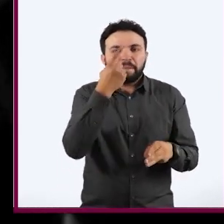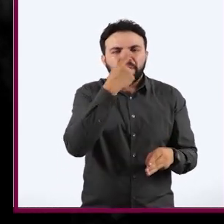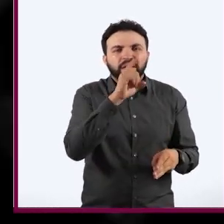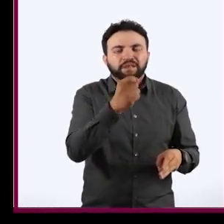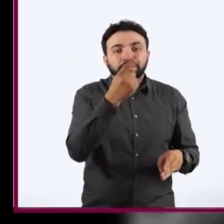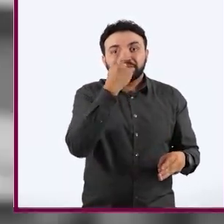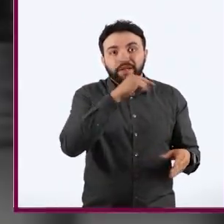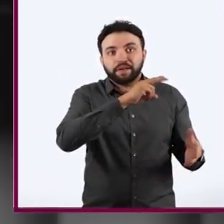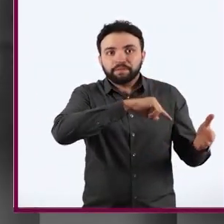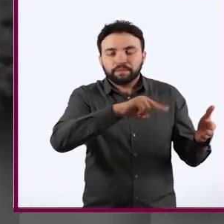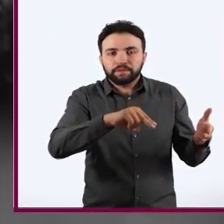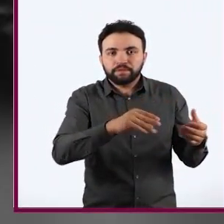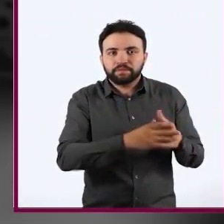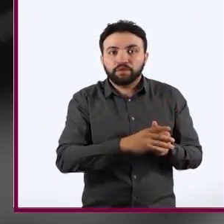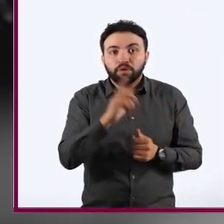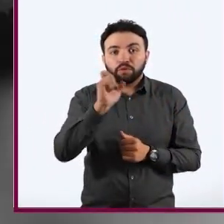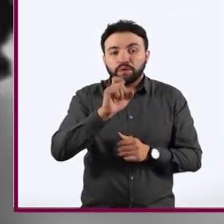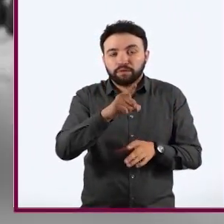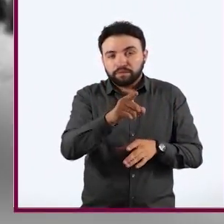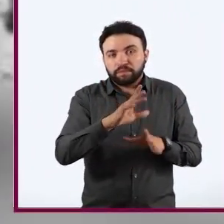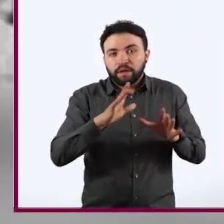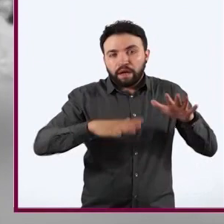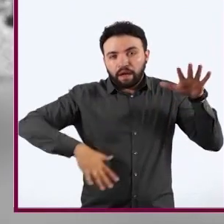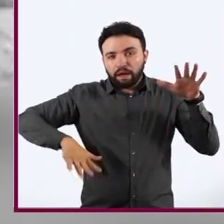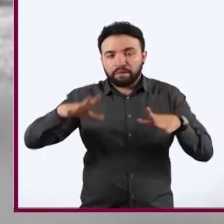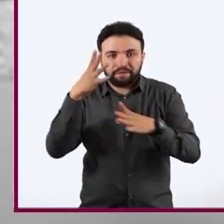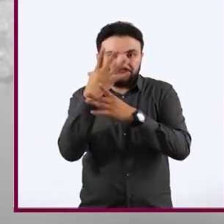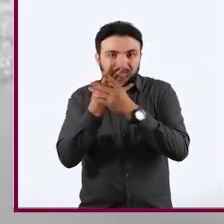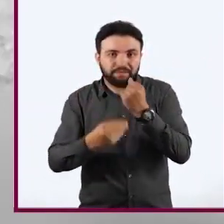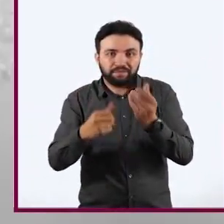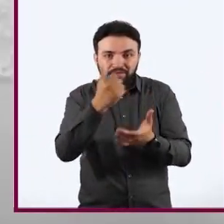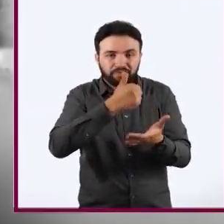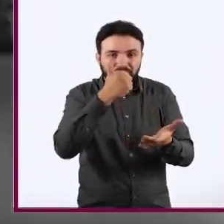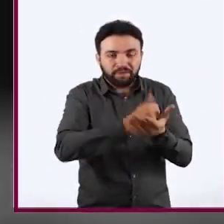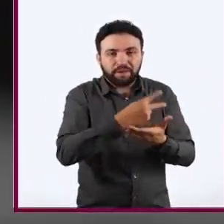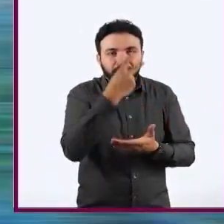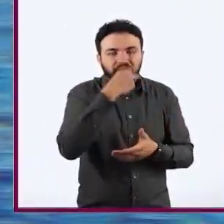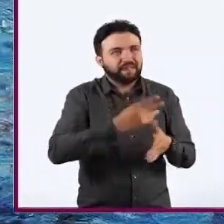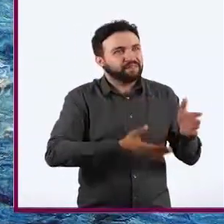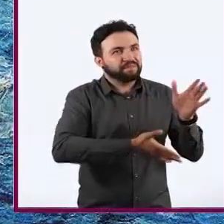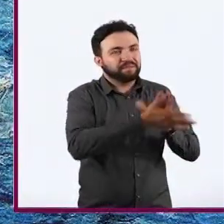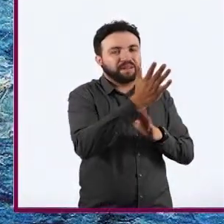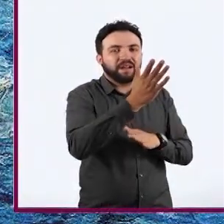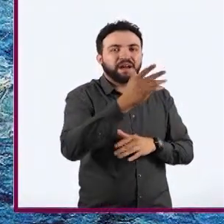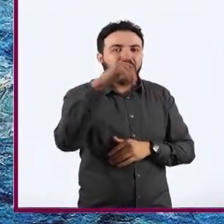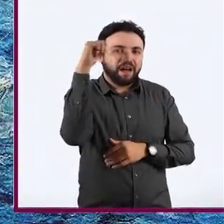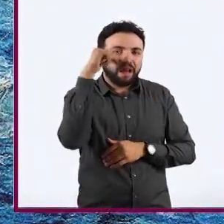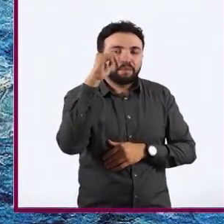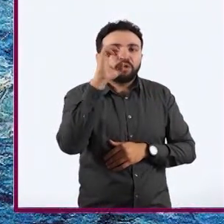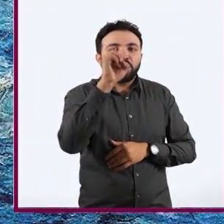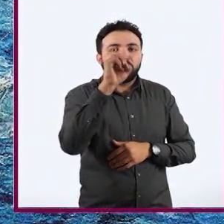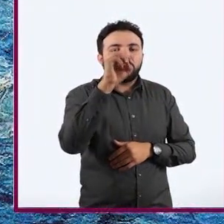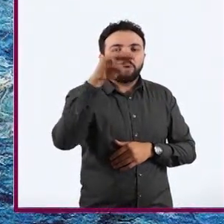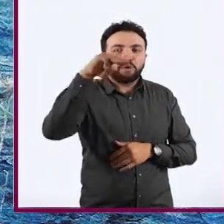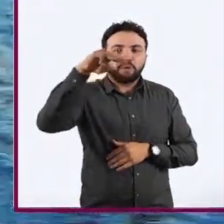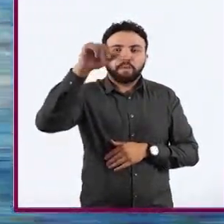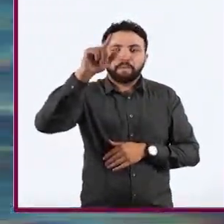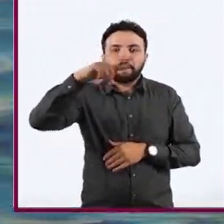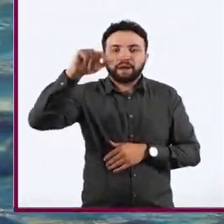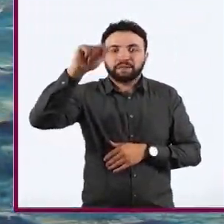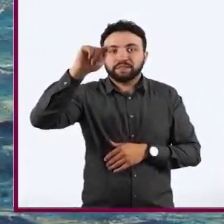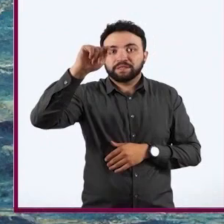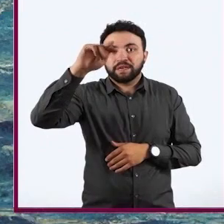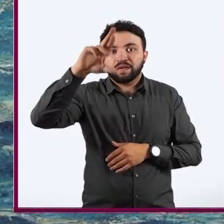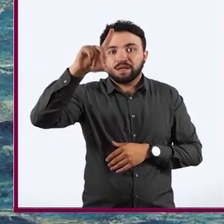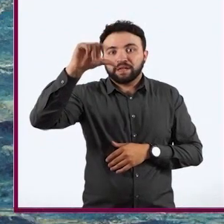para pintar. En muchas ocasiones, cuando desaparecía de la Ciudad de México, se iba a Acapulco o a Mazatlán,